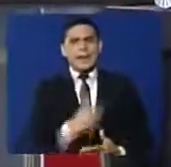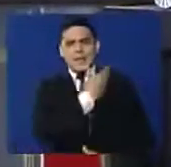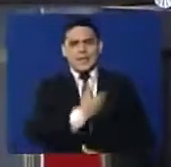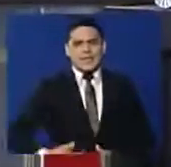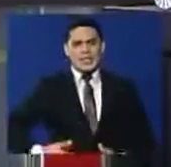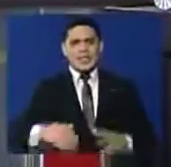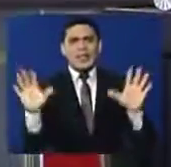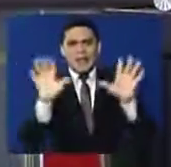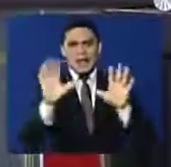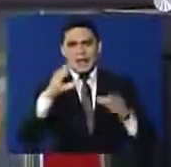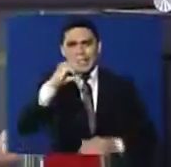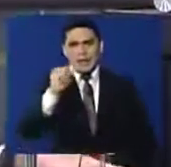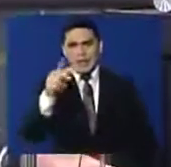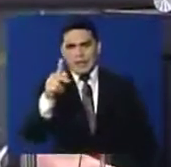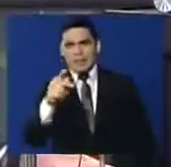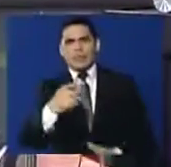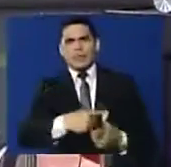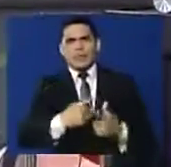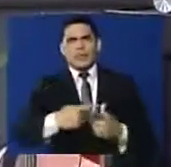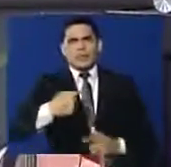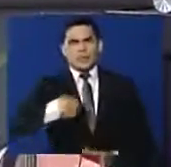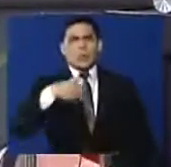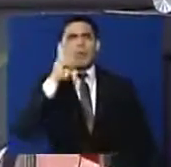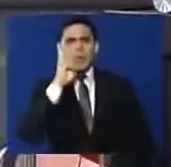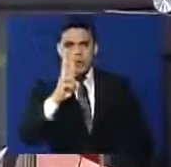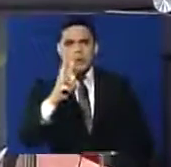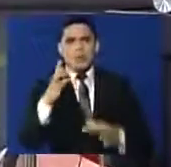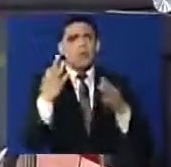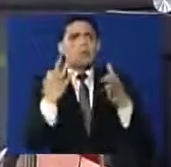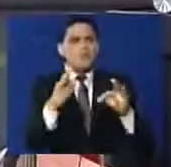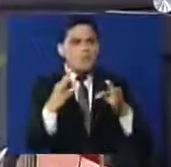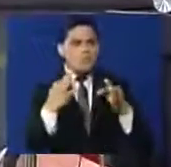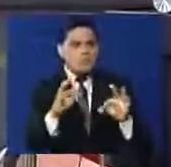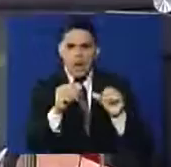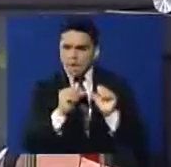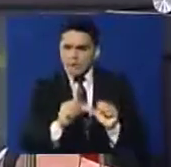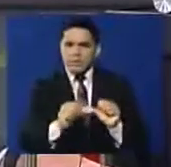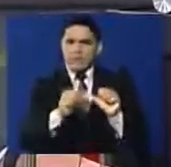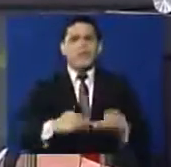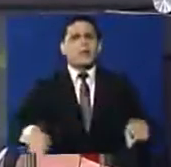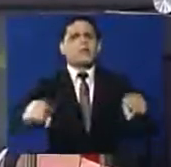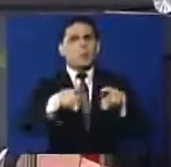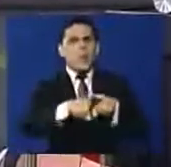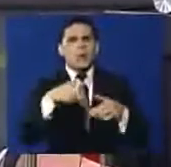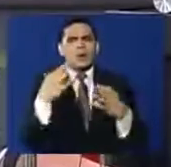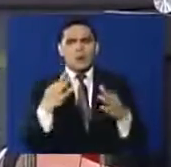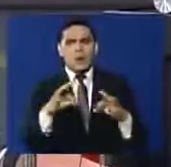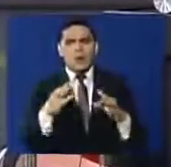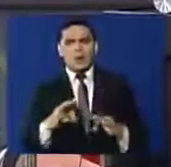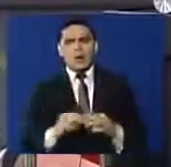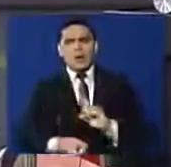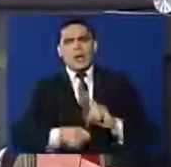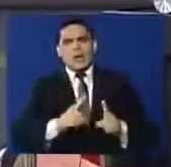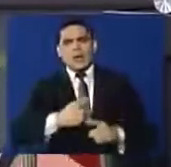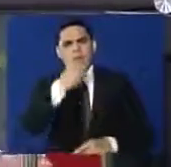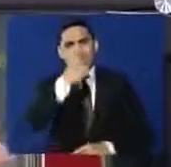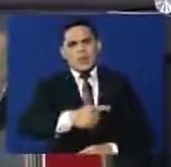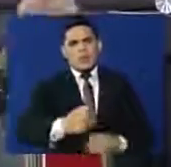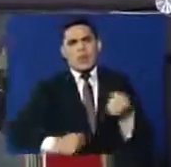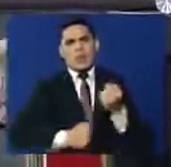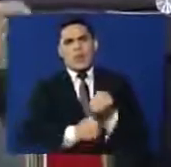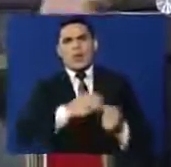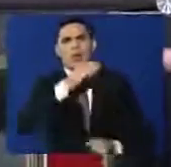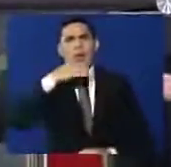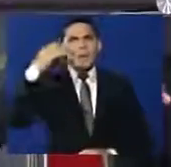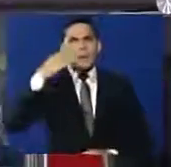Pérez 2. Entonces, yo lo veo como muy normal. Y sigue siendo normal el hecho de que alguna gente se parara al lado de Capriles y otro al